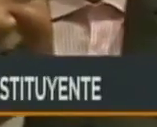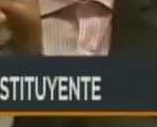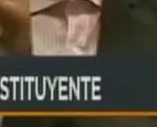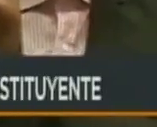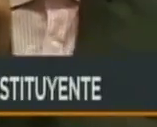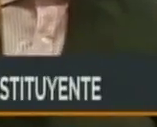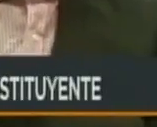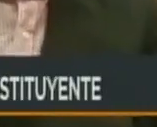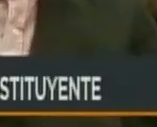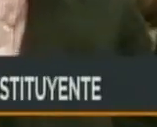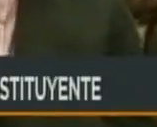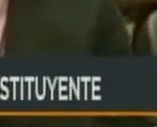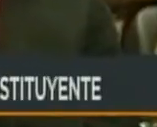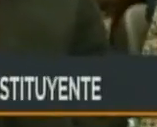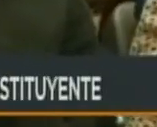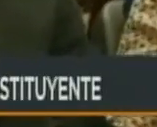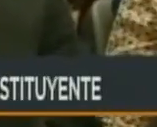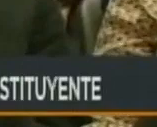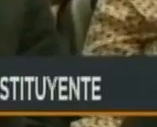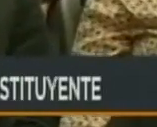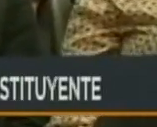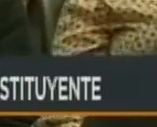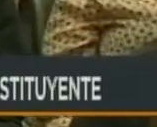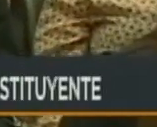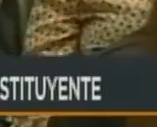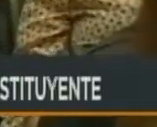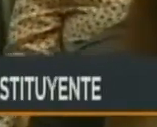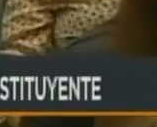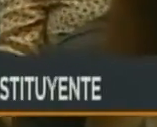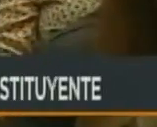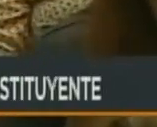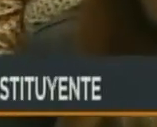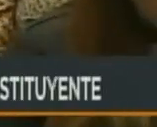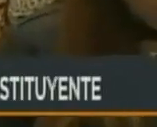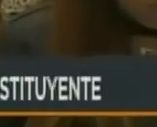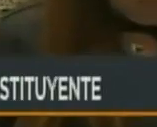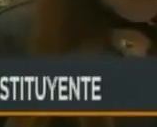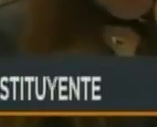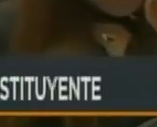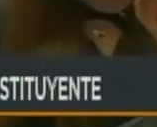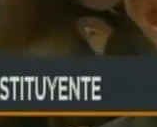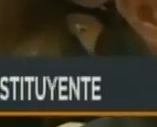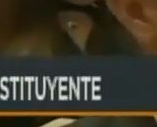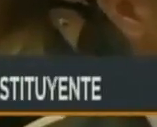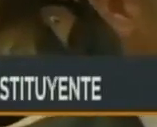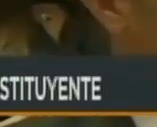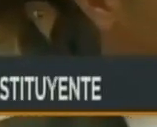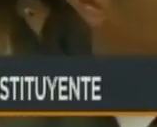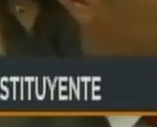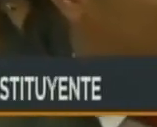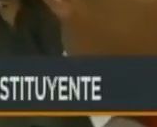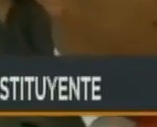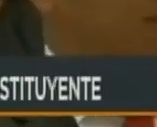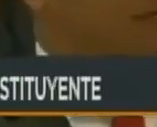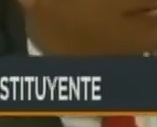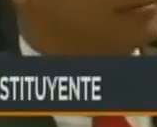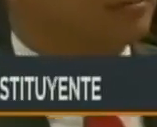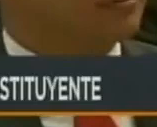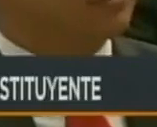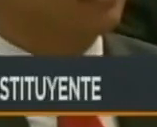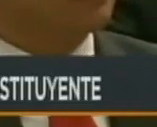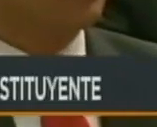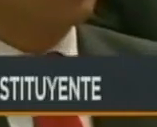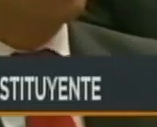De manera que yo aquí voy a tratar pues de dejar la prosopopeya por orden del comandante